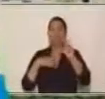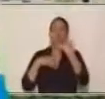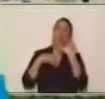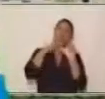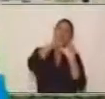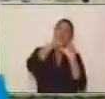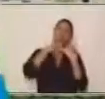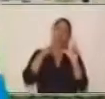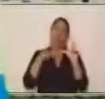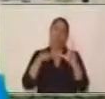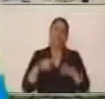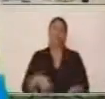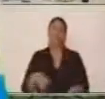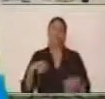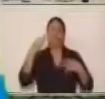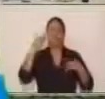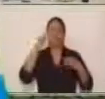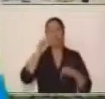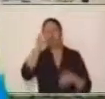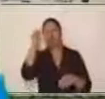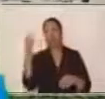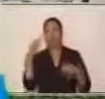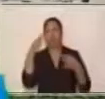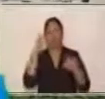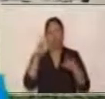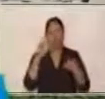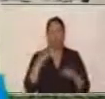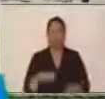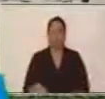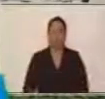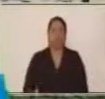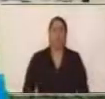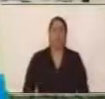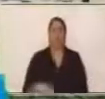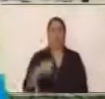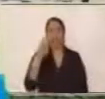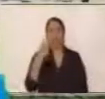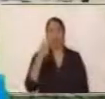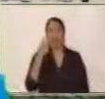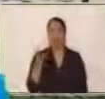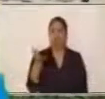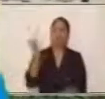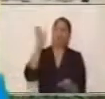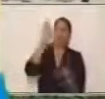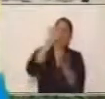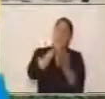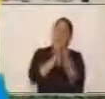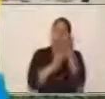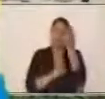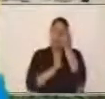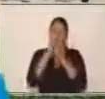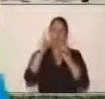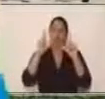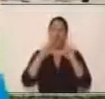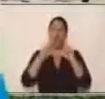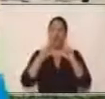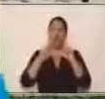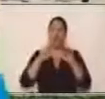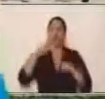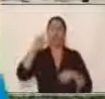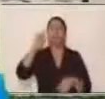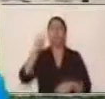Utilizamos otra hoja y vamos a hacer el mismo procedimiento. Lo vamos a convertir en un cuadrado.